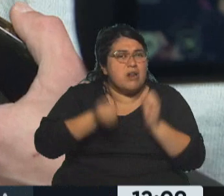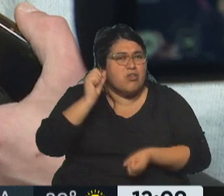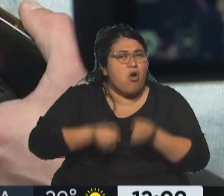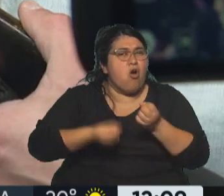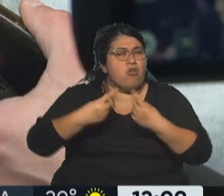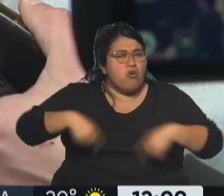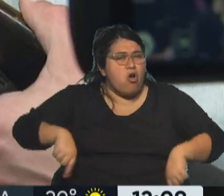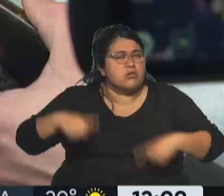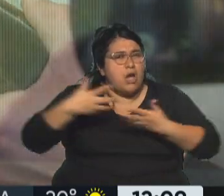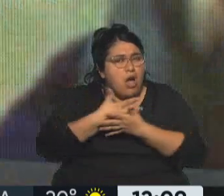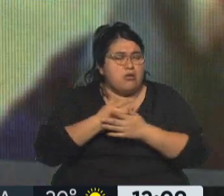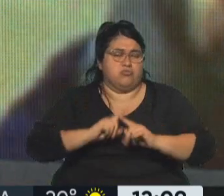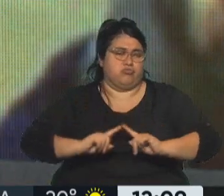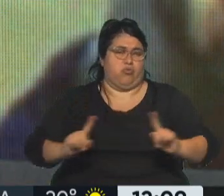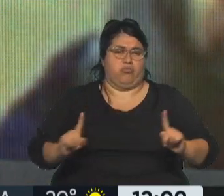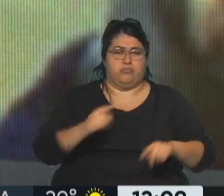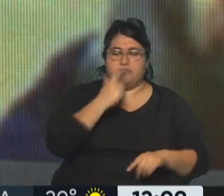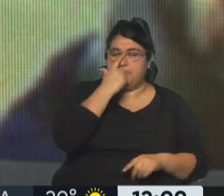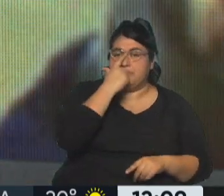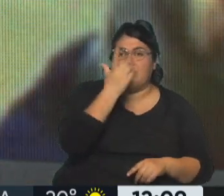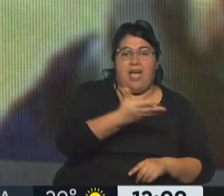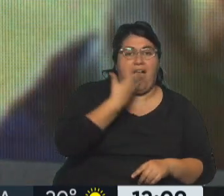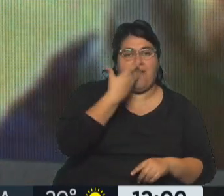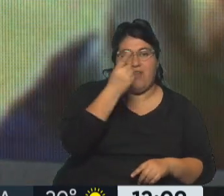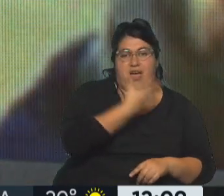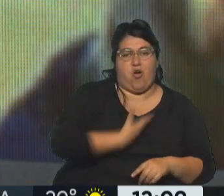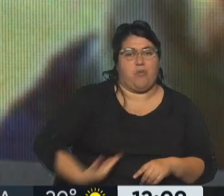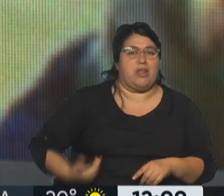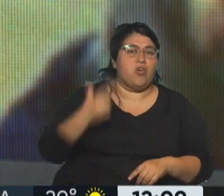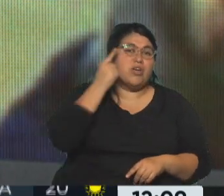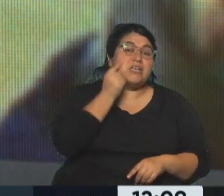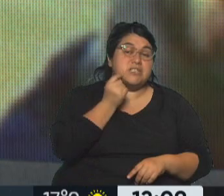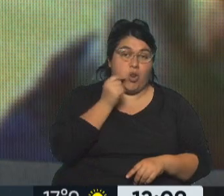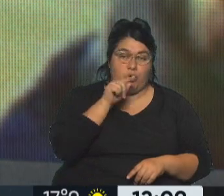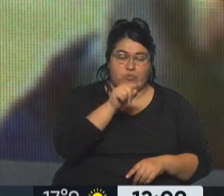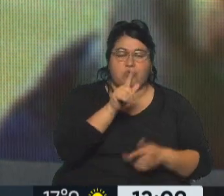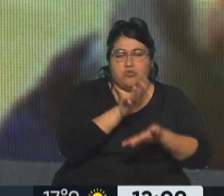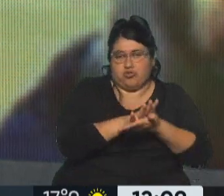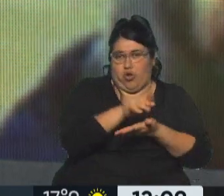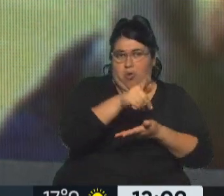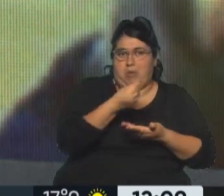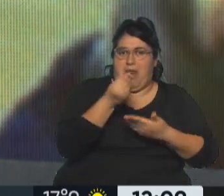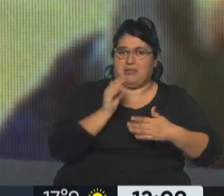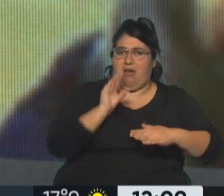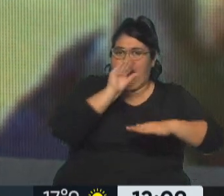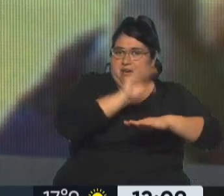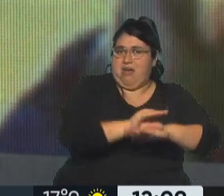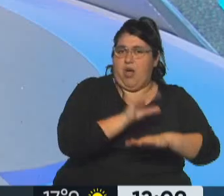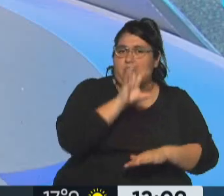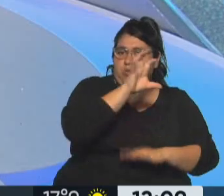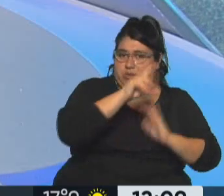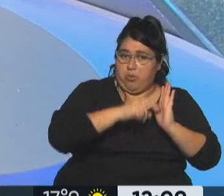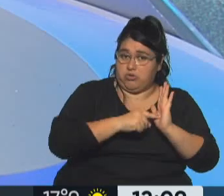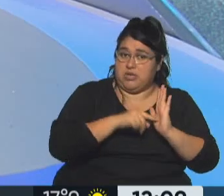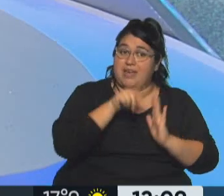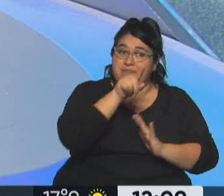populares mayoritarios Bueno si la postura del gobernador justamente sobre este pago de este Bono provincia de Buenos Aires